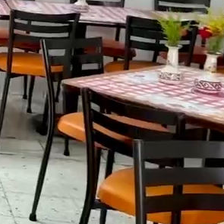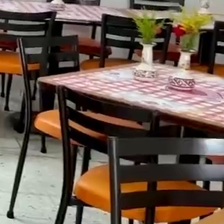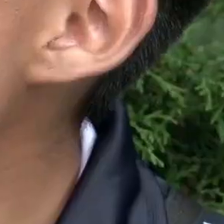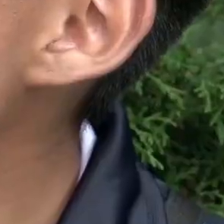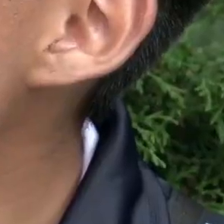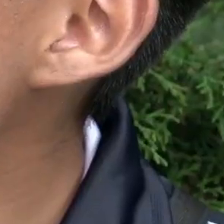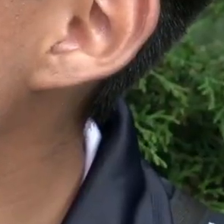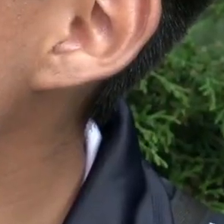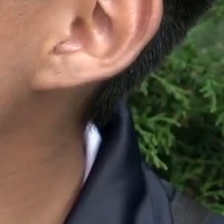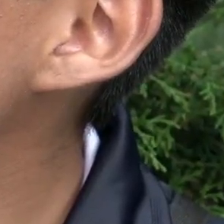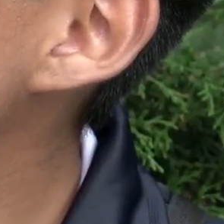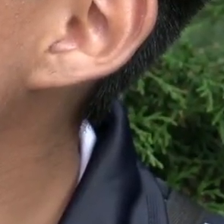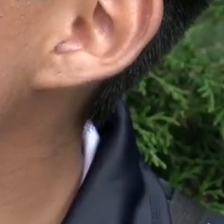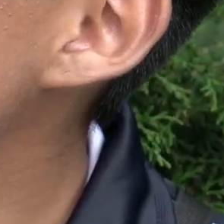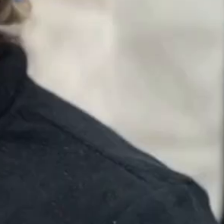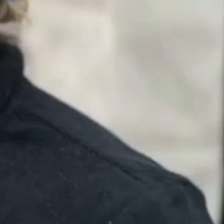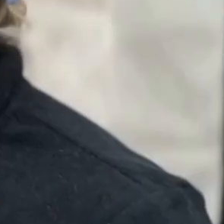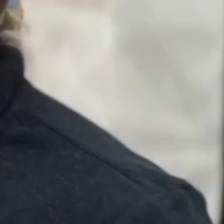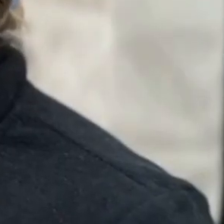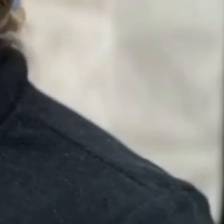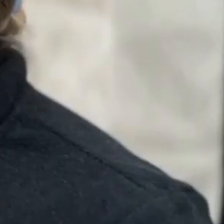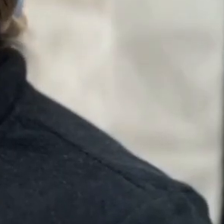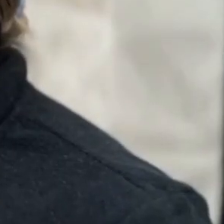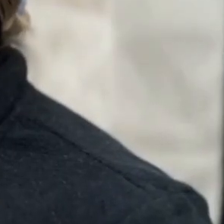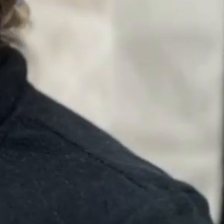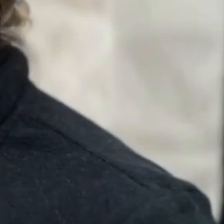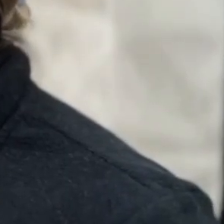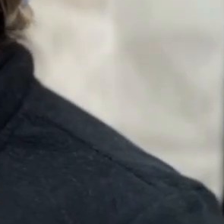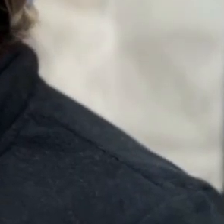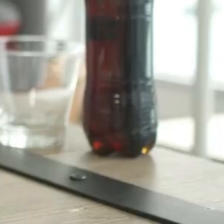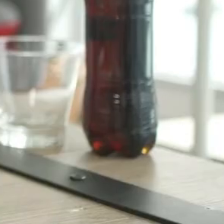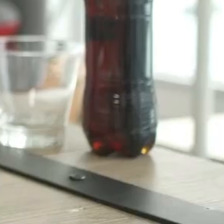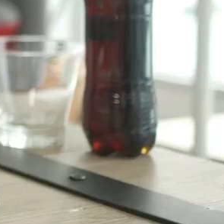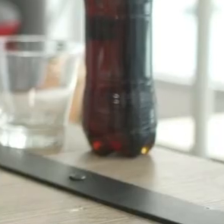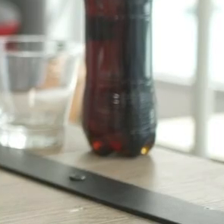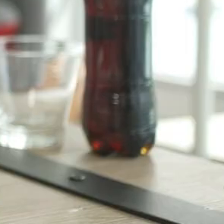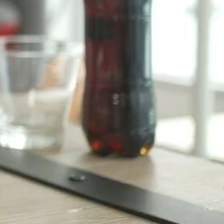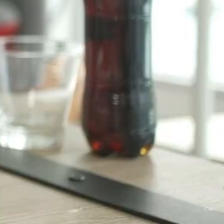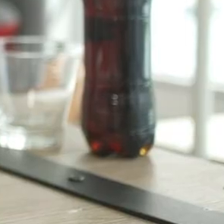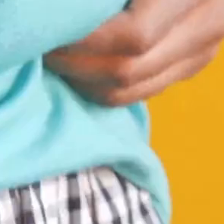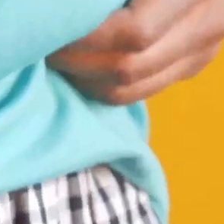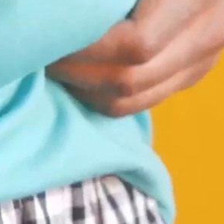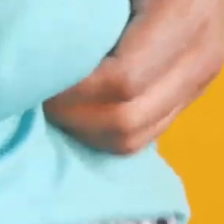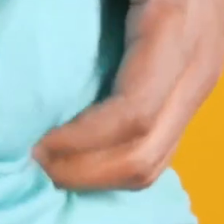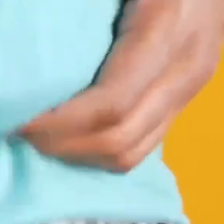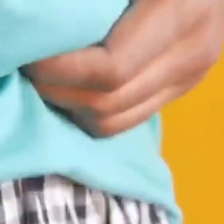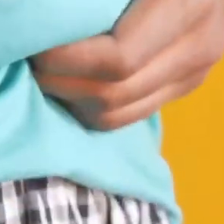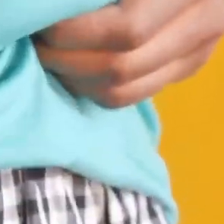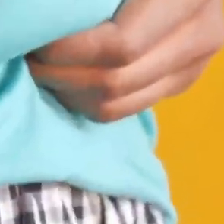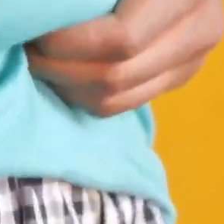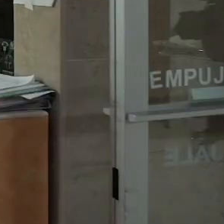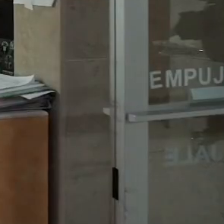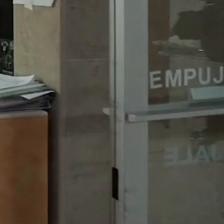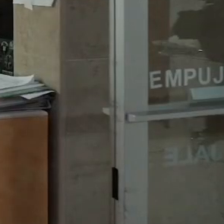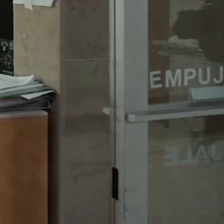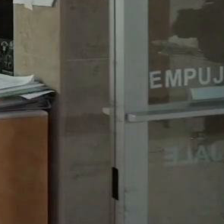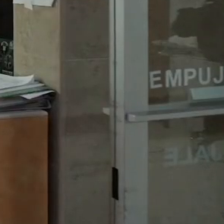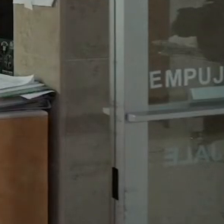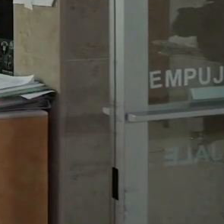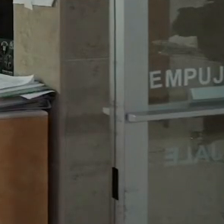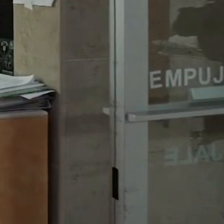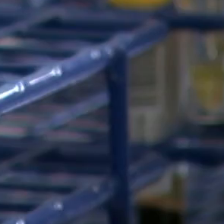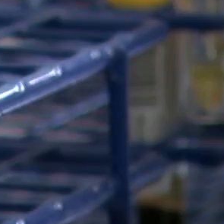muchos ejemplos, pero no es poca cosa. El consumo excesivo de azúcar es clave para desarrollar sobrepeso y obesidad, que